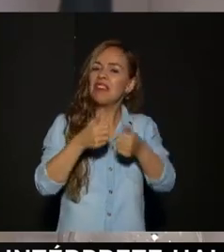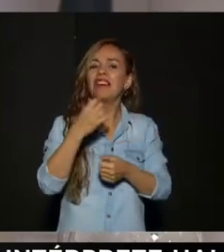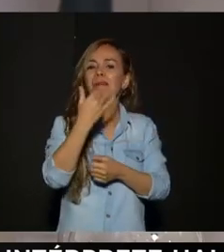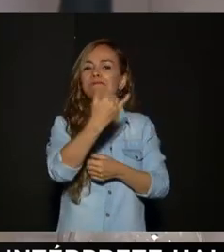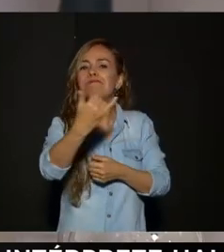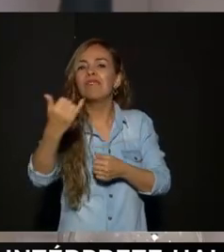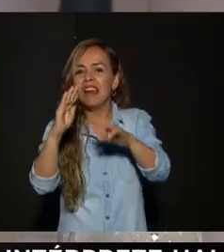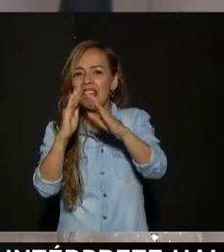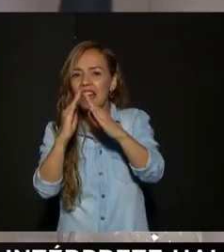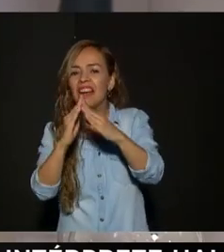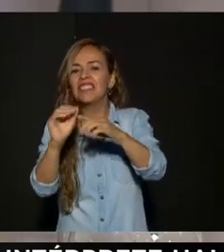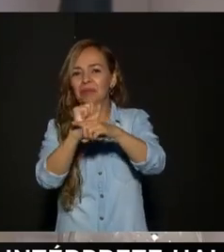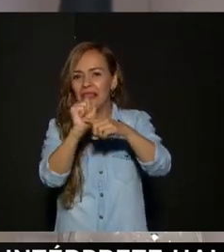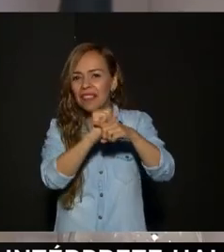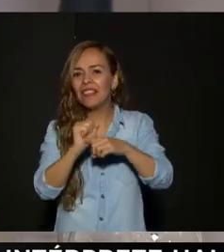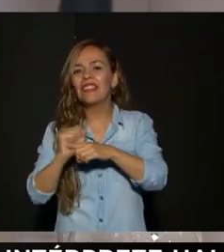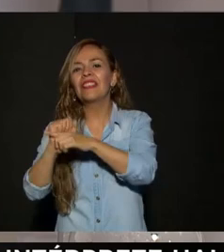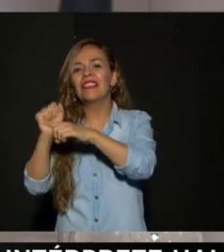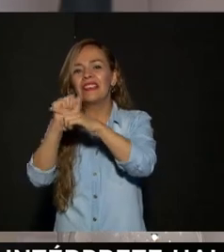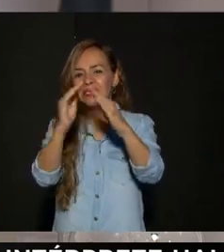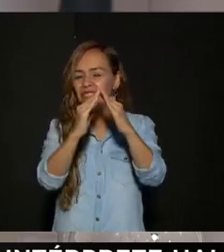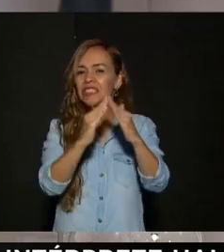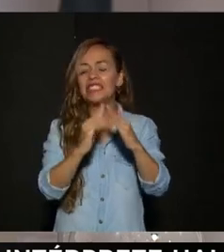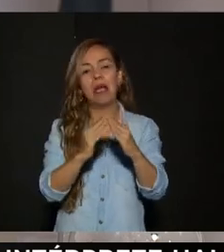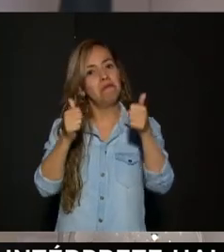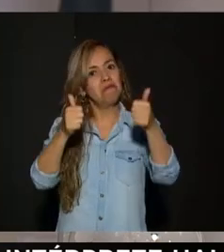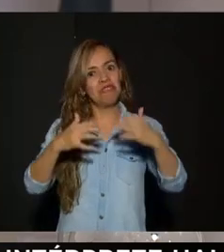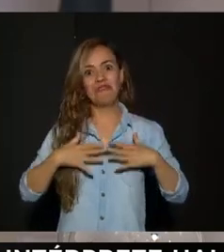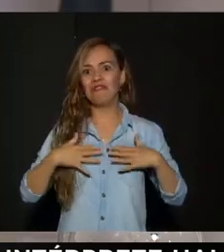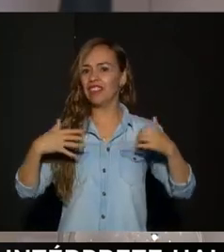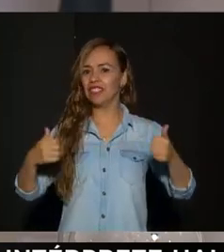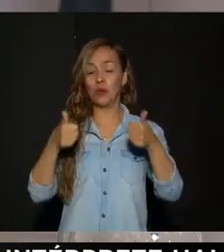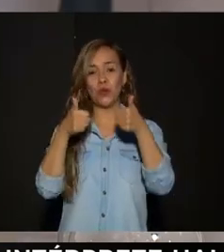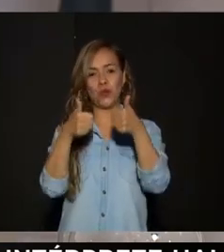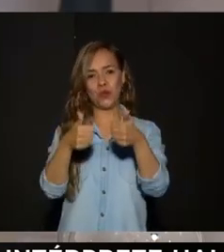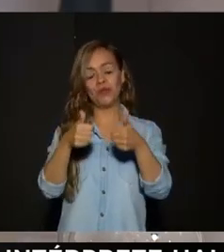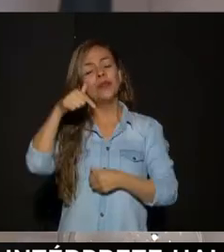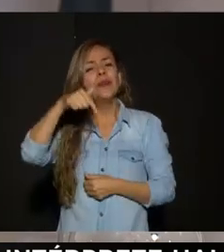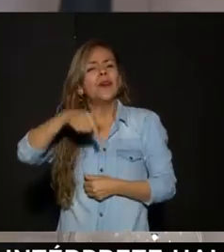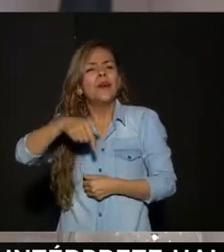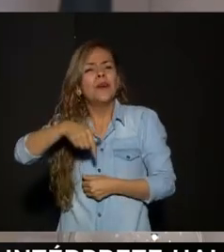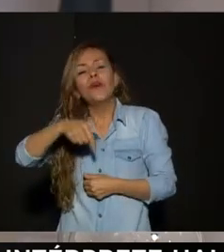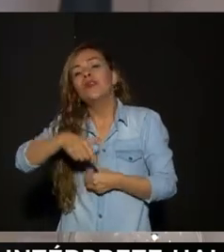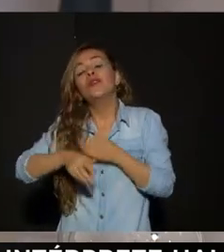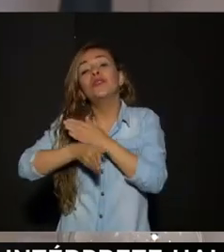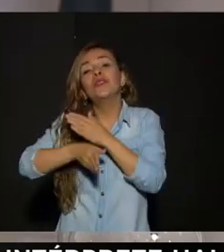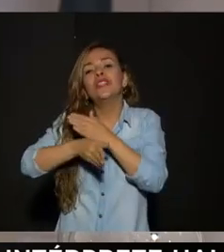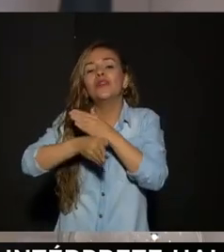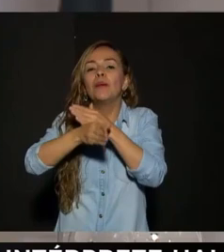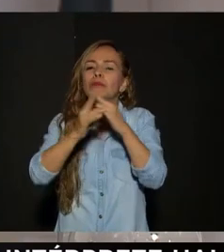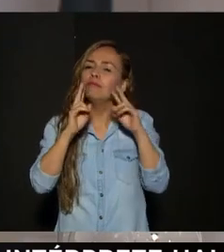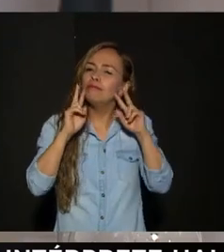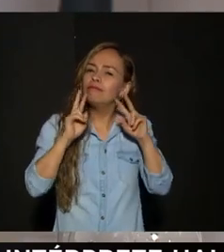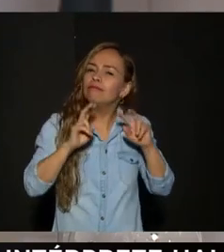en casa, tomando los elementos que tienen disponibles, así que nada, una felicidad súper grande. Hoy vamos a continuar con la investigación